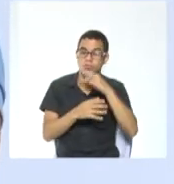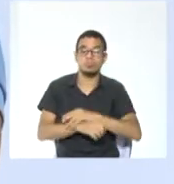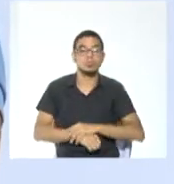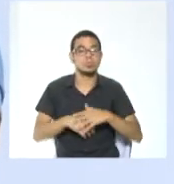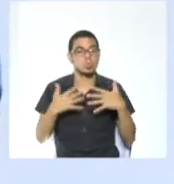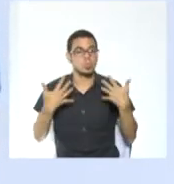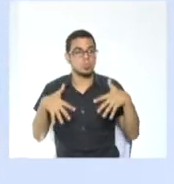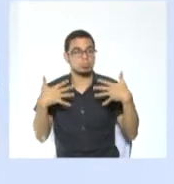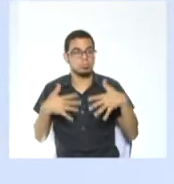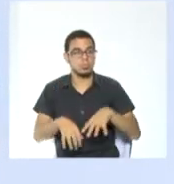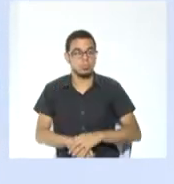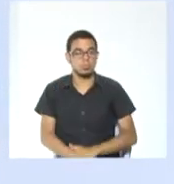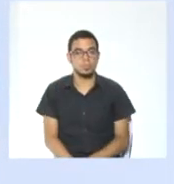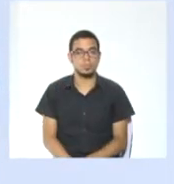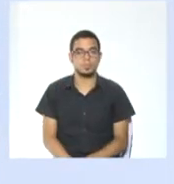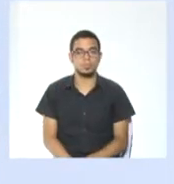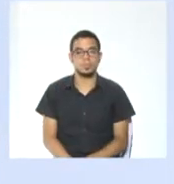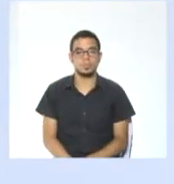filosofía.